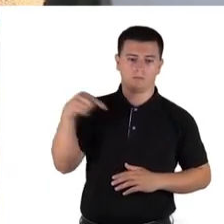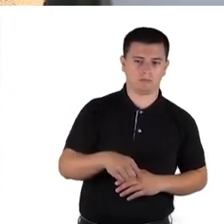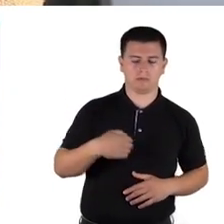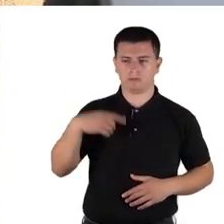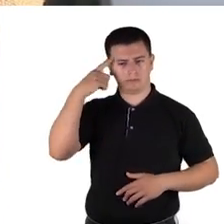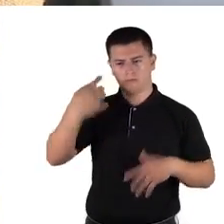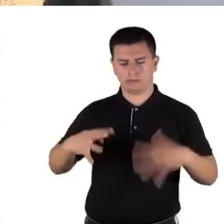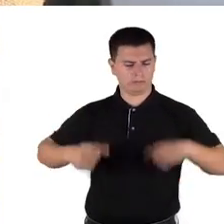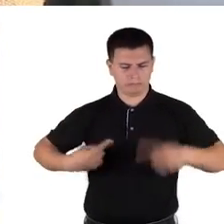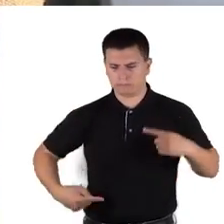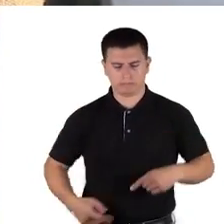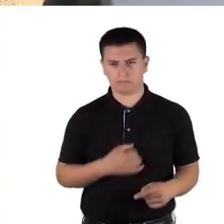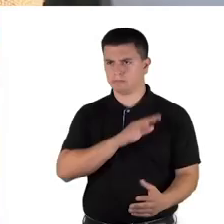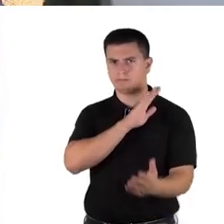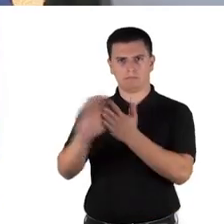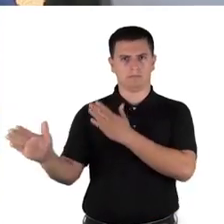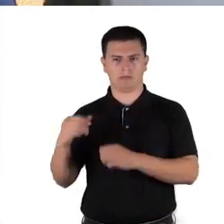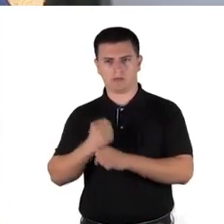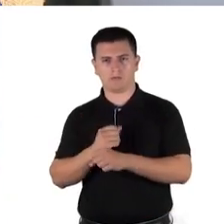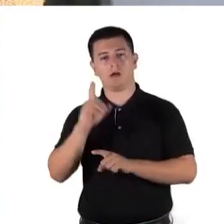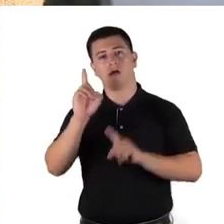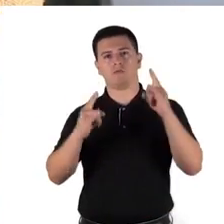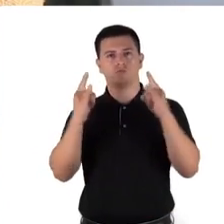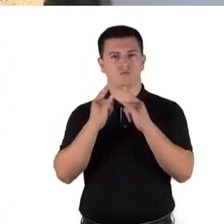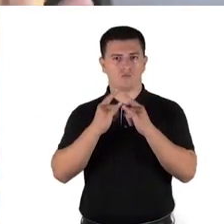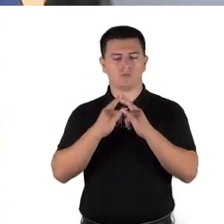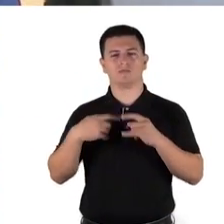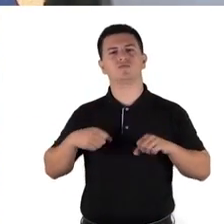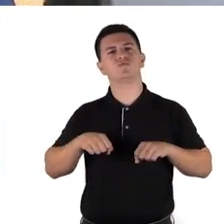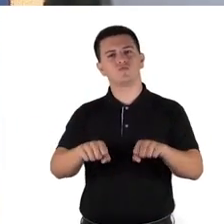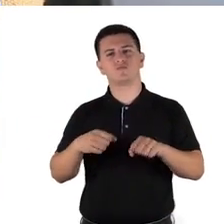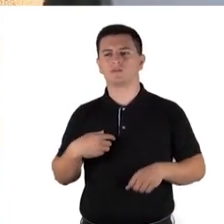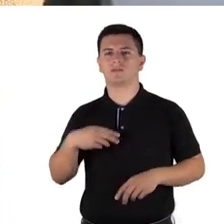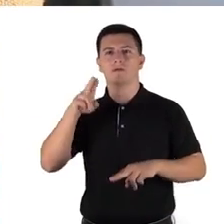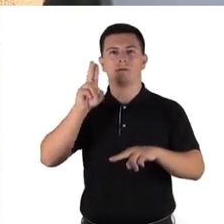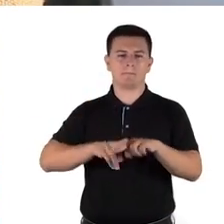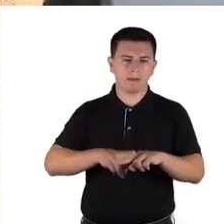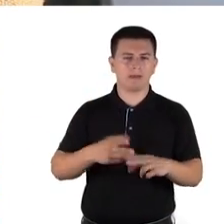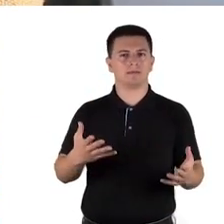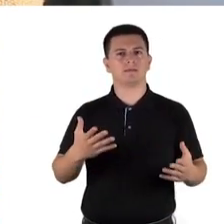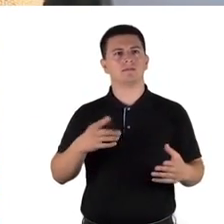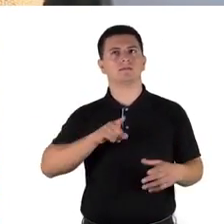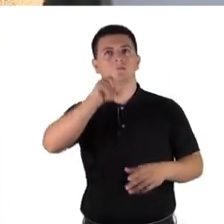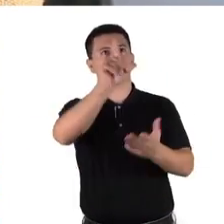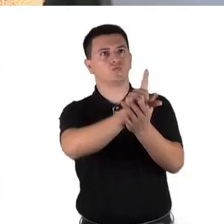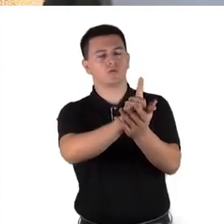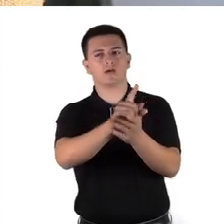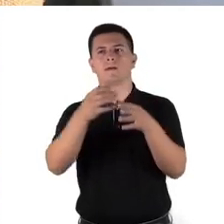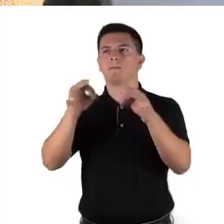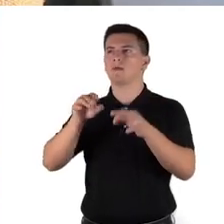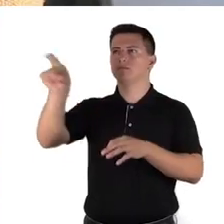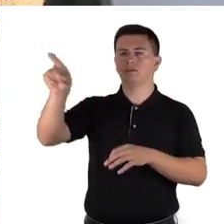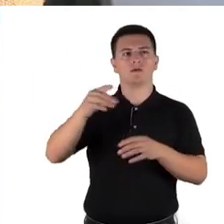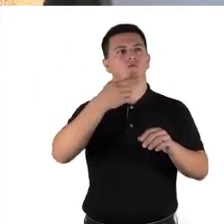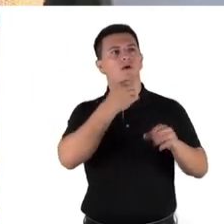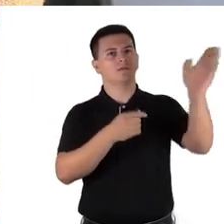a la casa? Dice, bueno, como llego me tengo que ir porque es el cumpleaños de alguien, tenemos que salir otra vez. O justo los lunes el día semanal que nos vamos al súper,